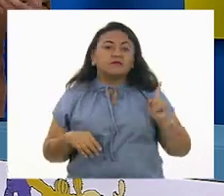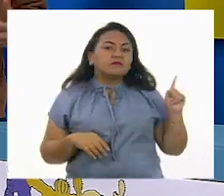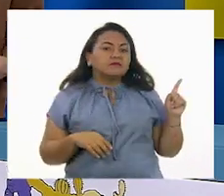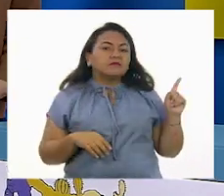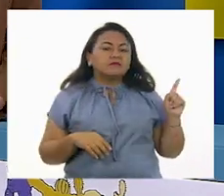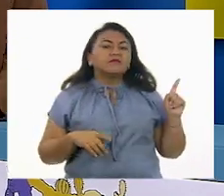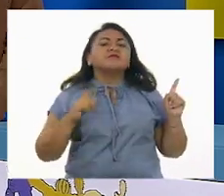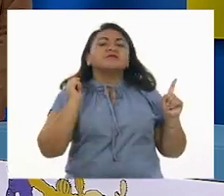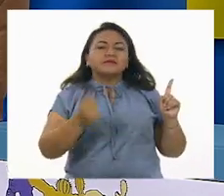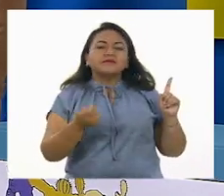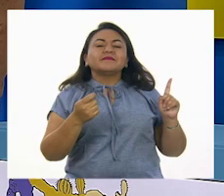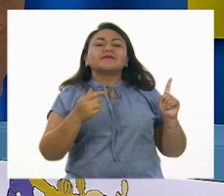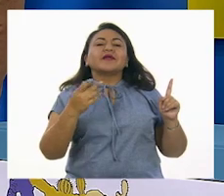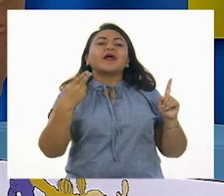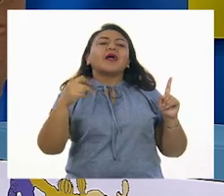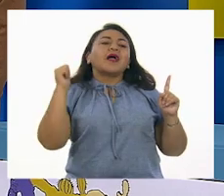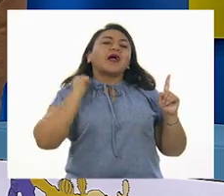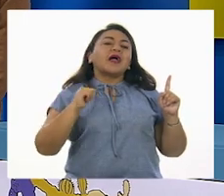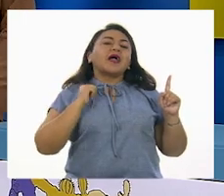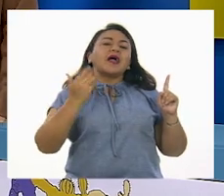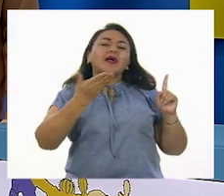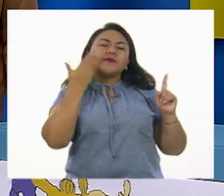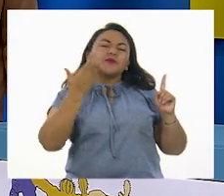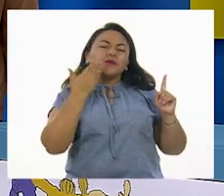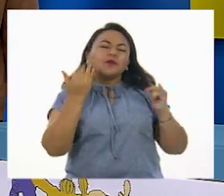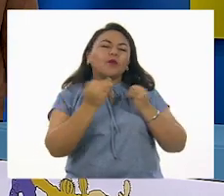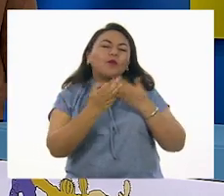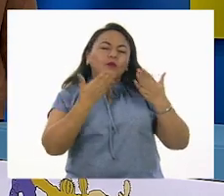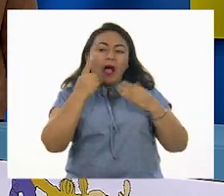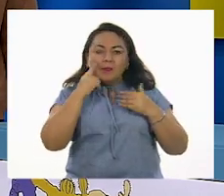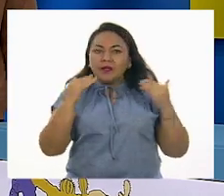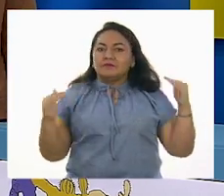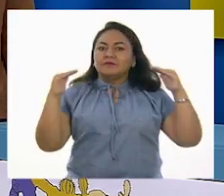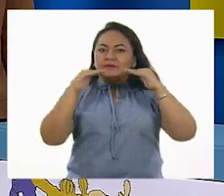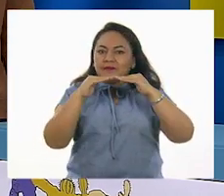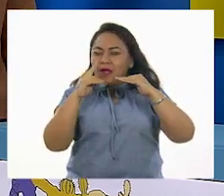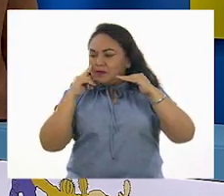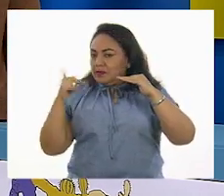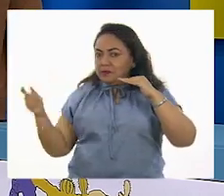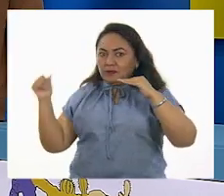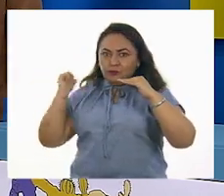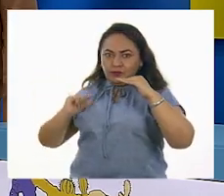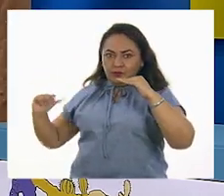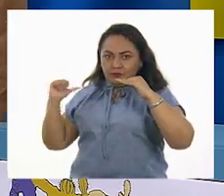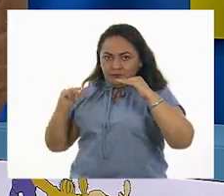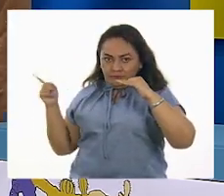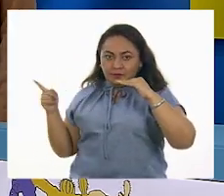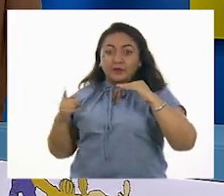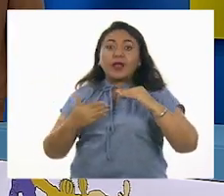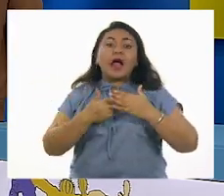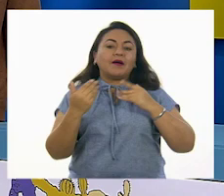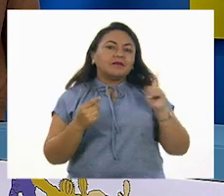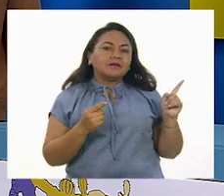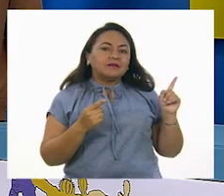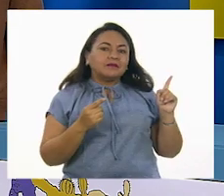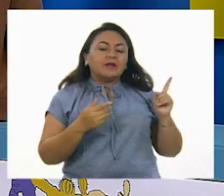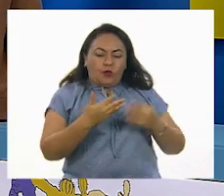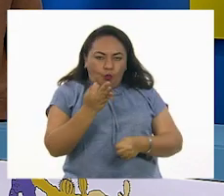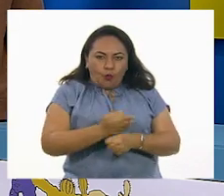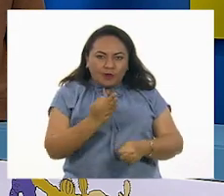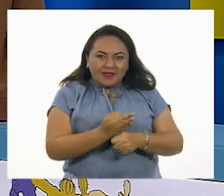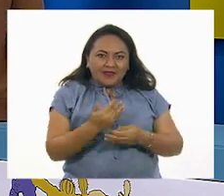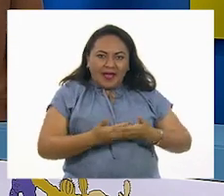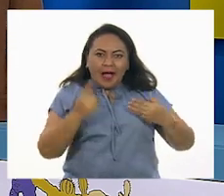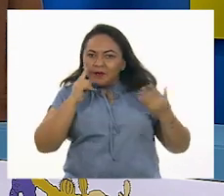estudiante de esos tiempos. Ajá. Vamos a comparar la educación que recibió Alejandro Magno con la educación que recibimos